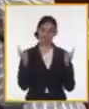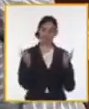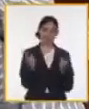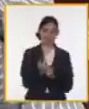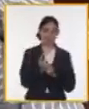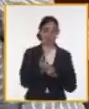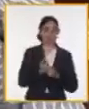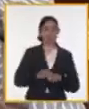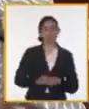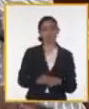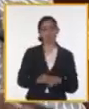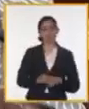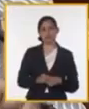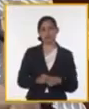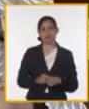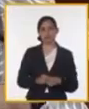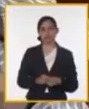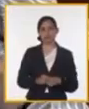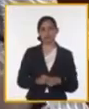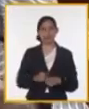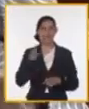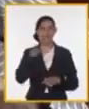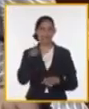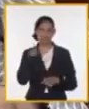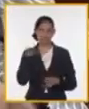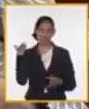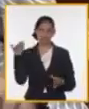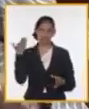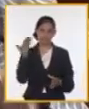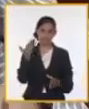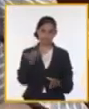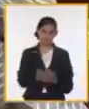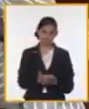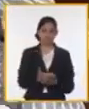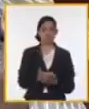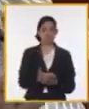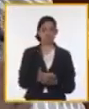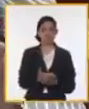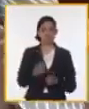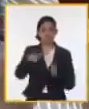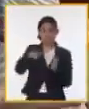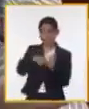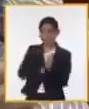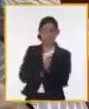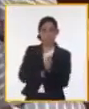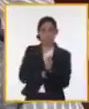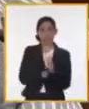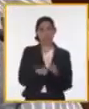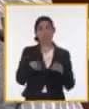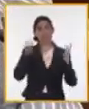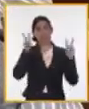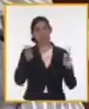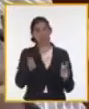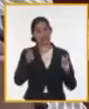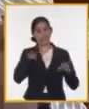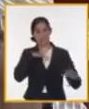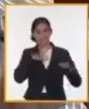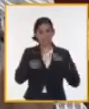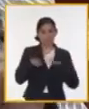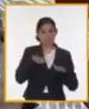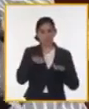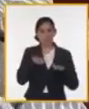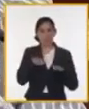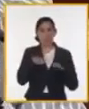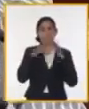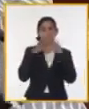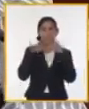últimos tiempos, en el último año, se han incrementado las tareas de preparación, un poco recuperado de lo que se practicaba en